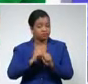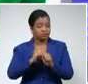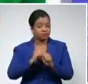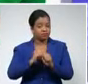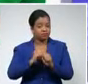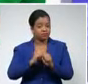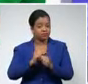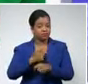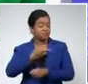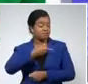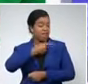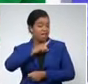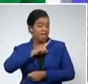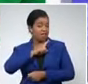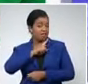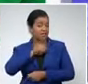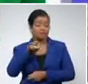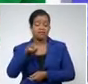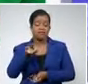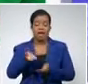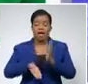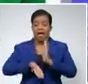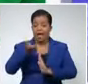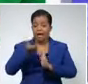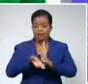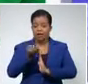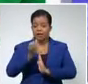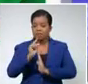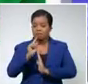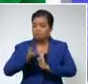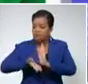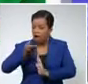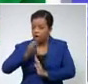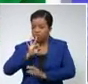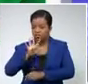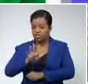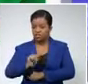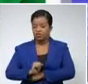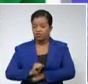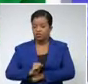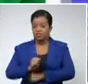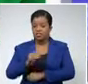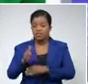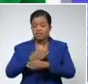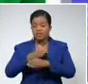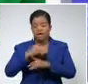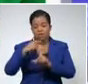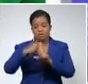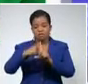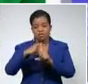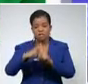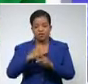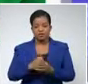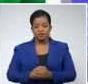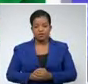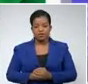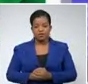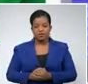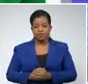el día que los confirmados. Eso hace que tengamos un balance positivo y que disminuyan los